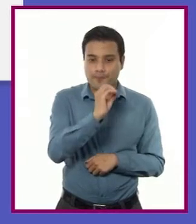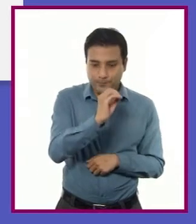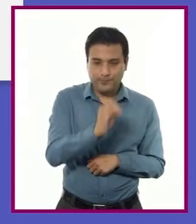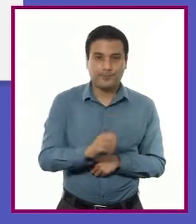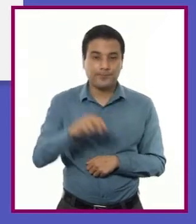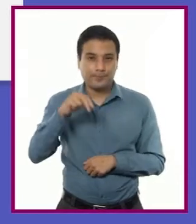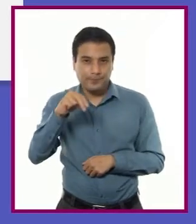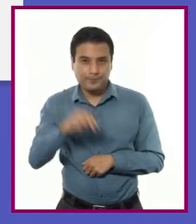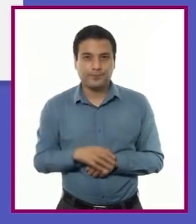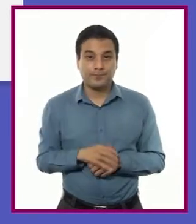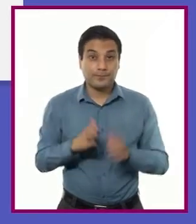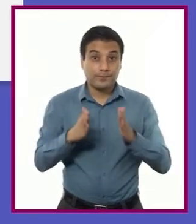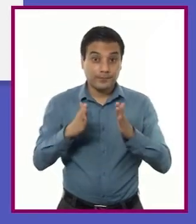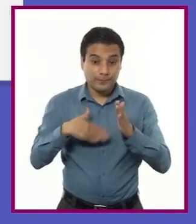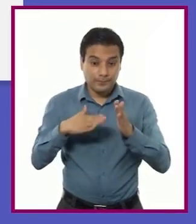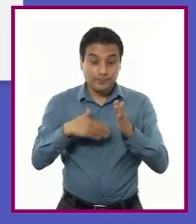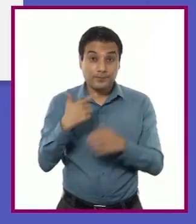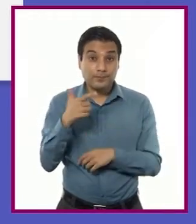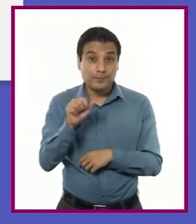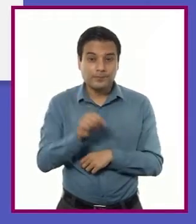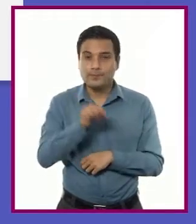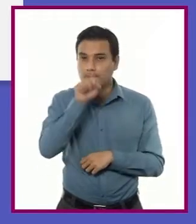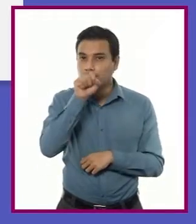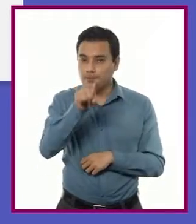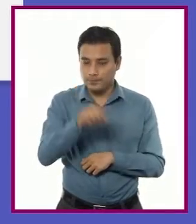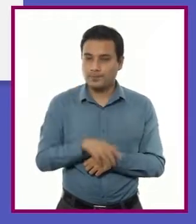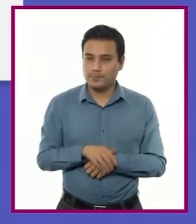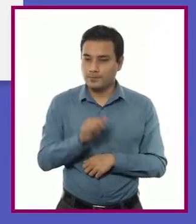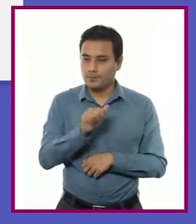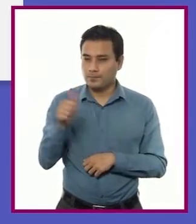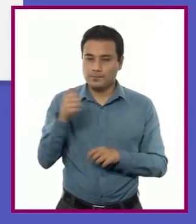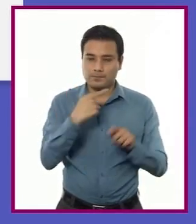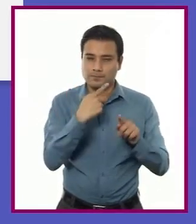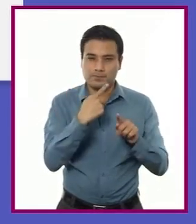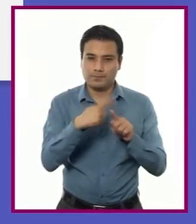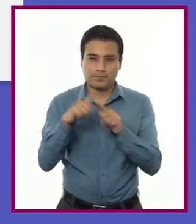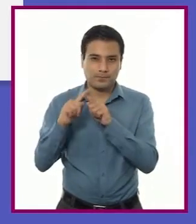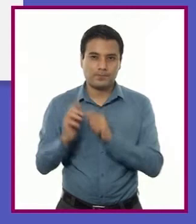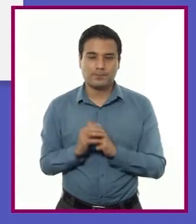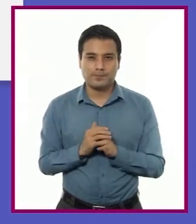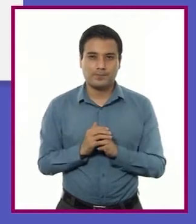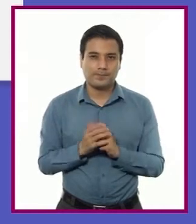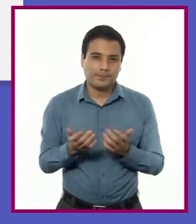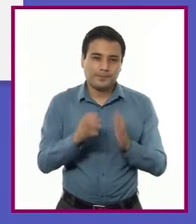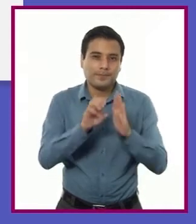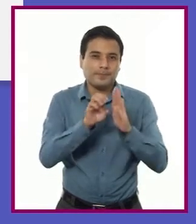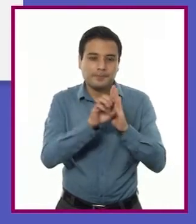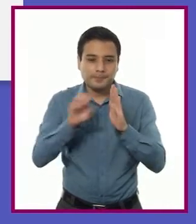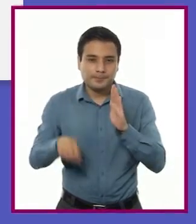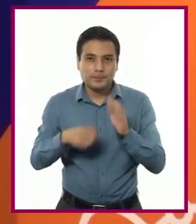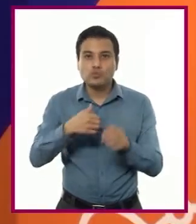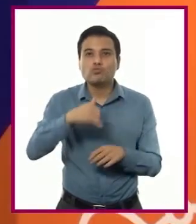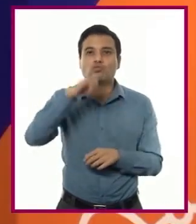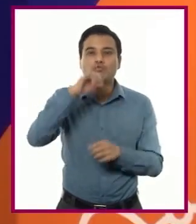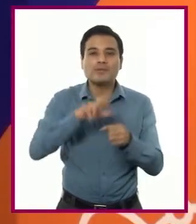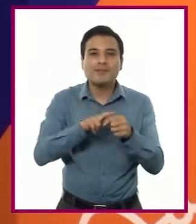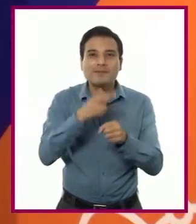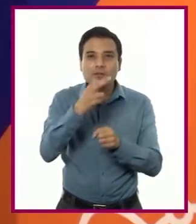para cocinar y el anhídrido carbónico, que le da las burbujas a las bebidas gaseosas. Muy